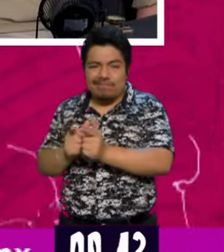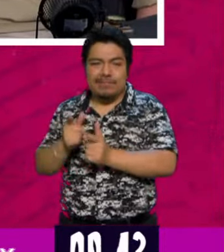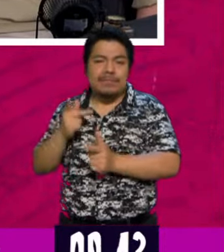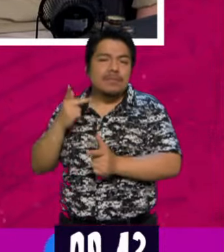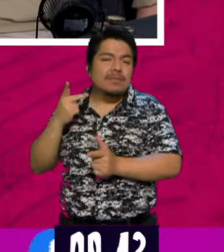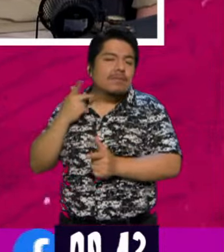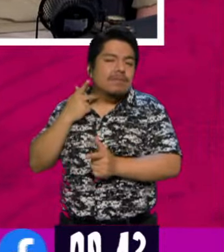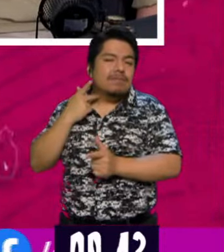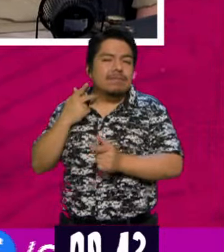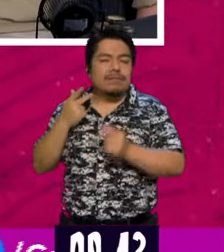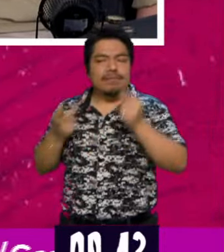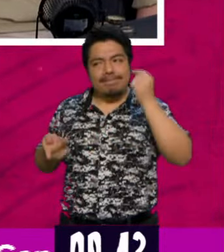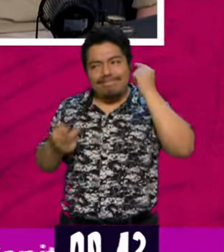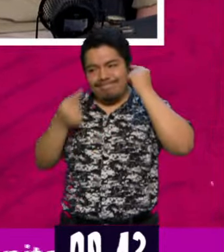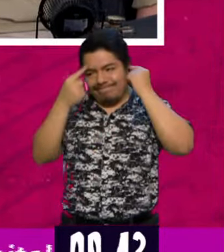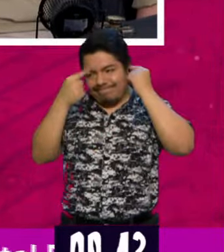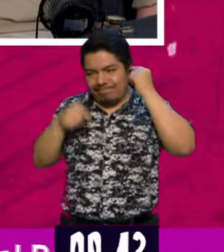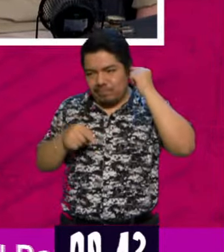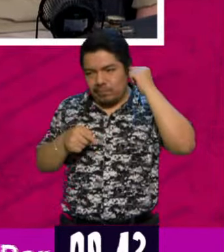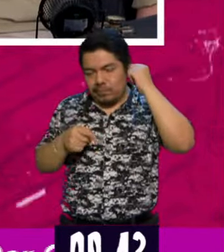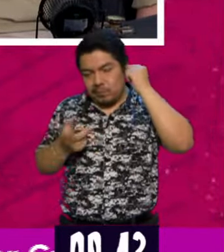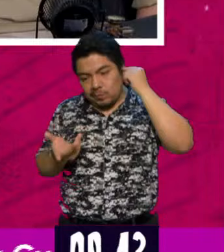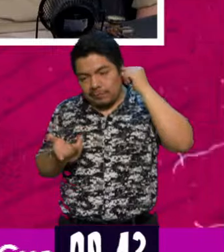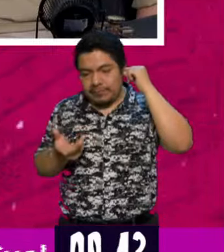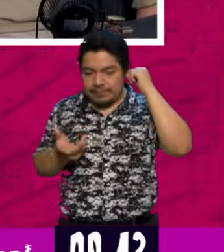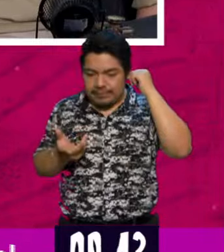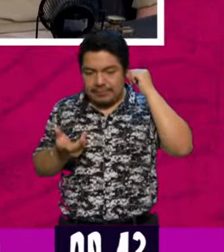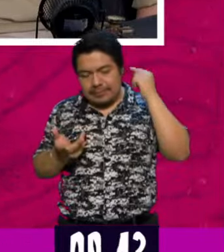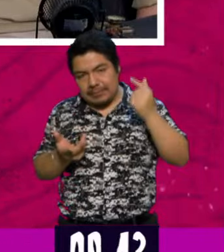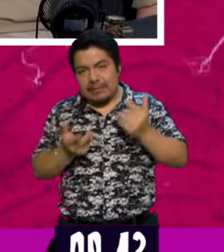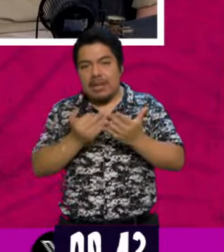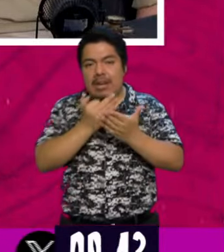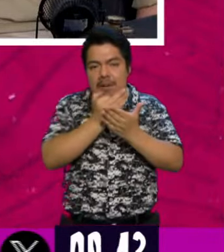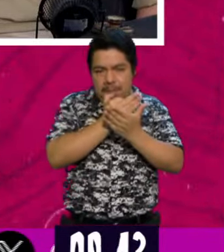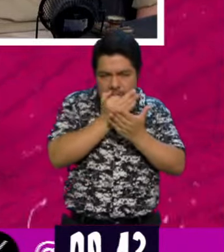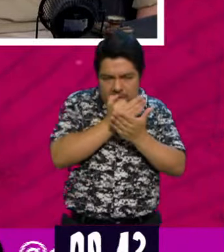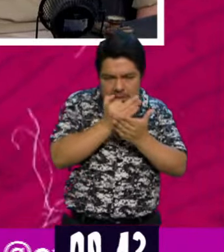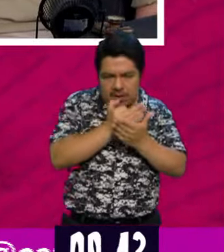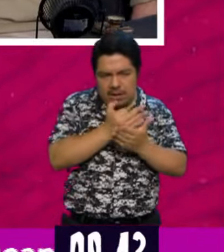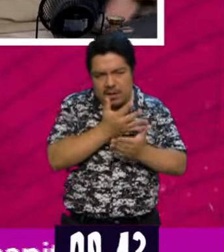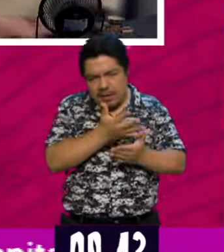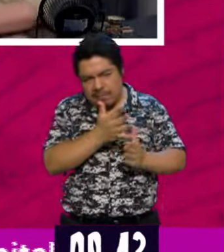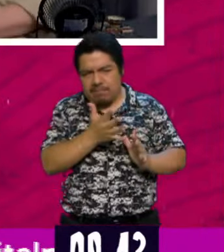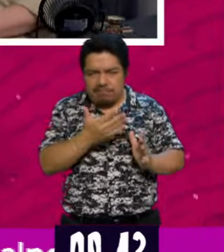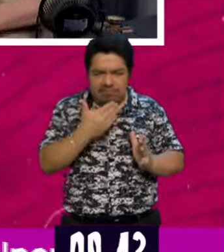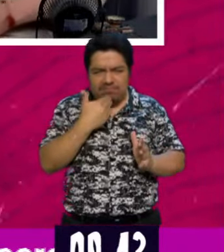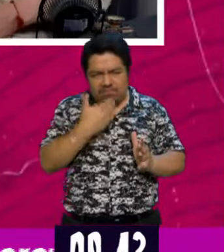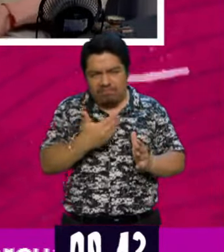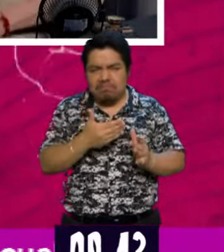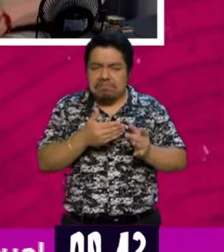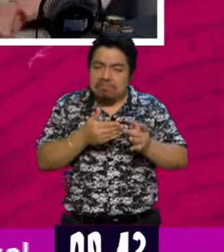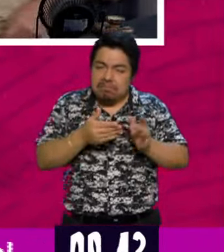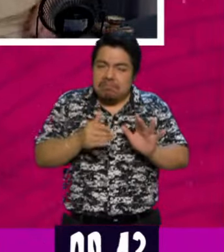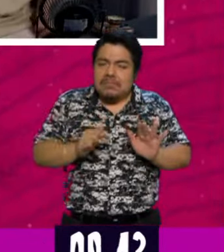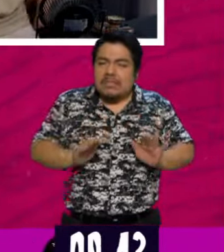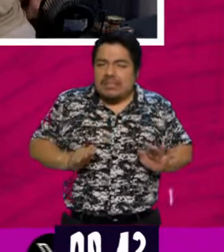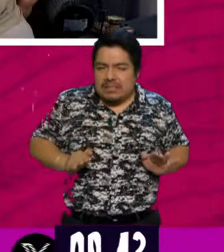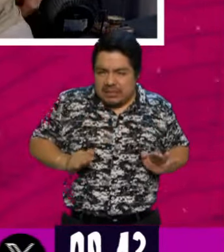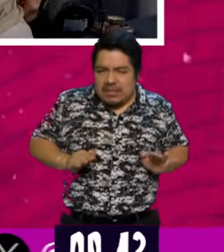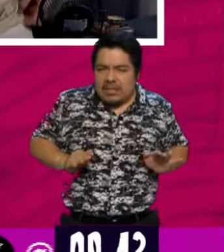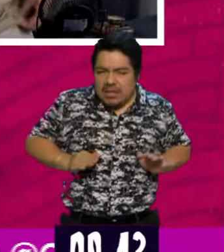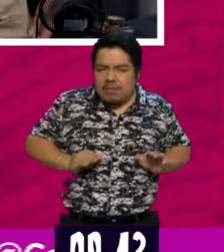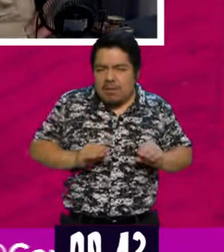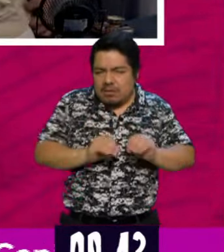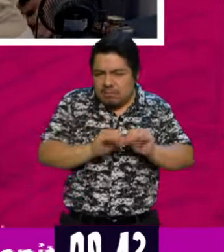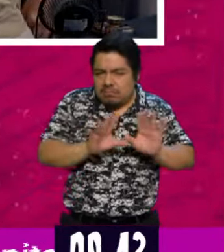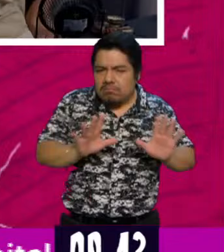políticos, creo yo que sí merece una excepción Morena, que se portó con claridad, sobre